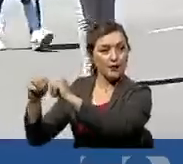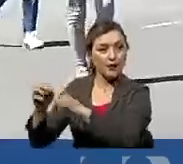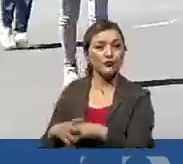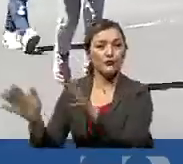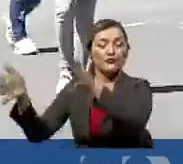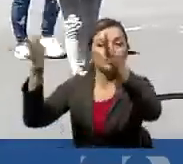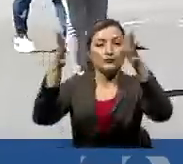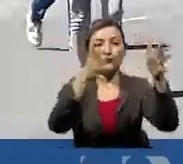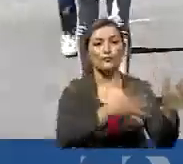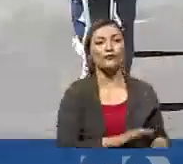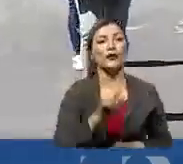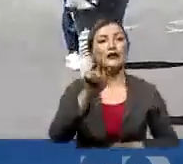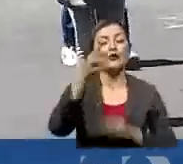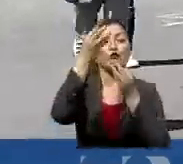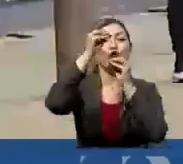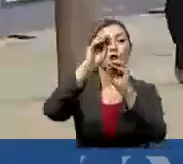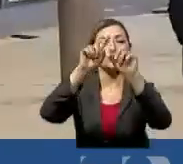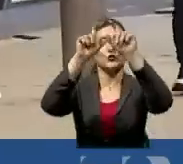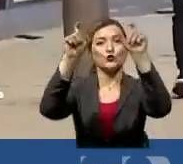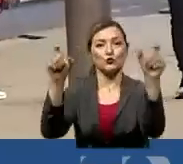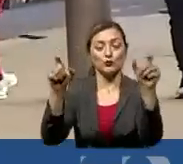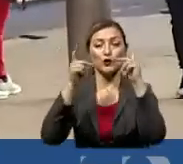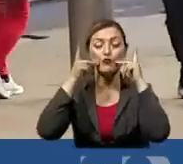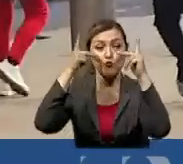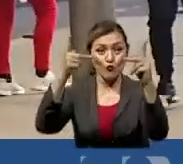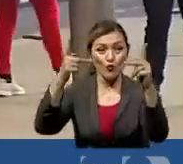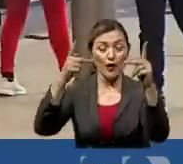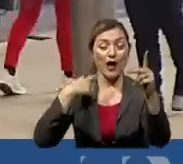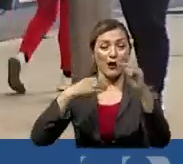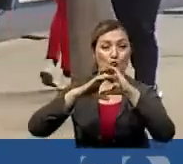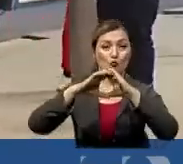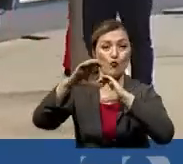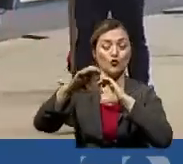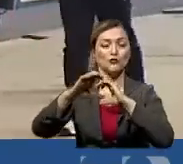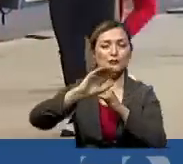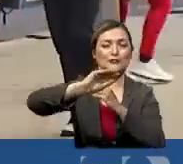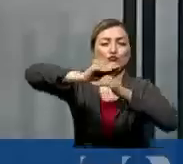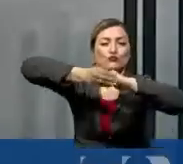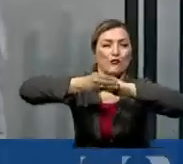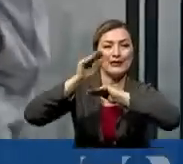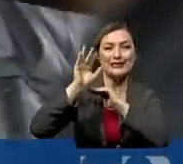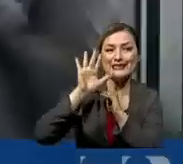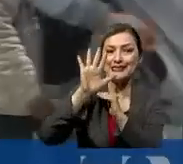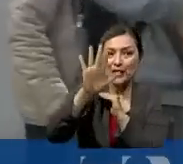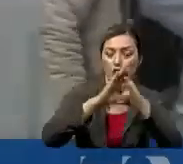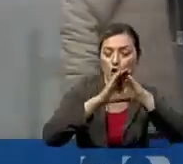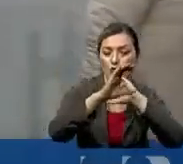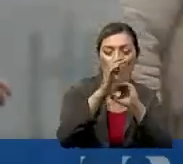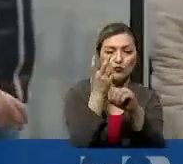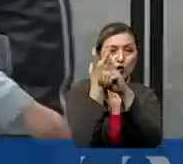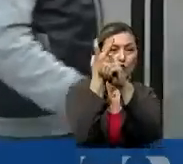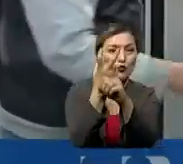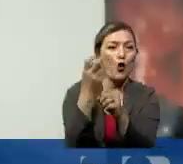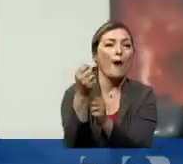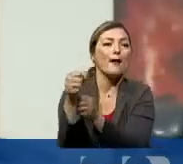pública metropolitana de transporte de pasajeros implementará desde hoy 5 circuitos expresos, tanto del trolebús y